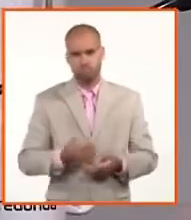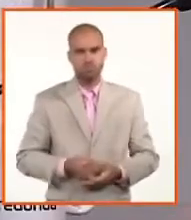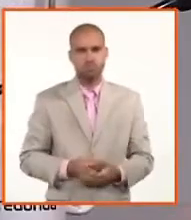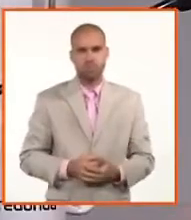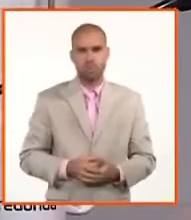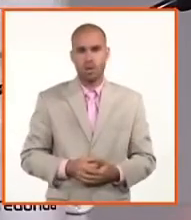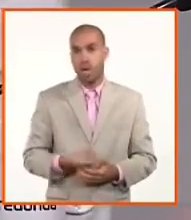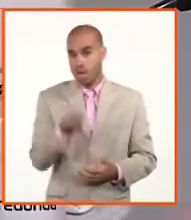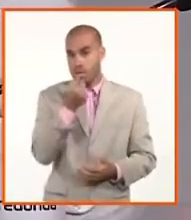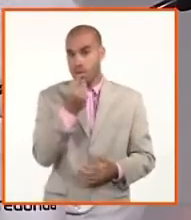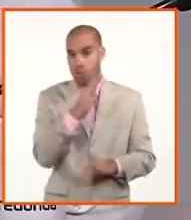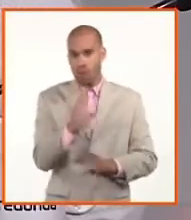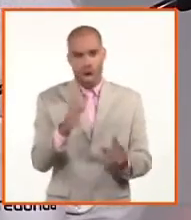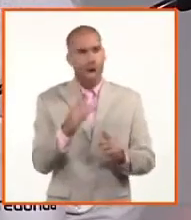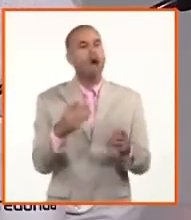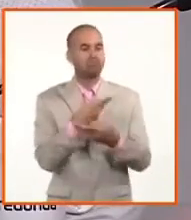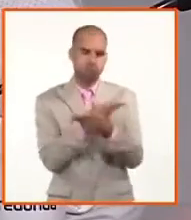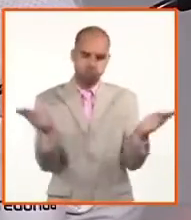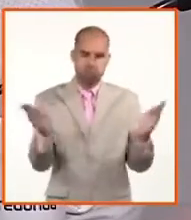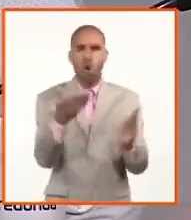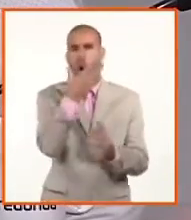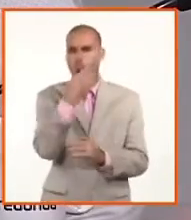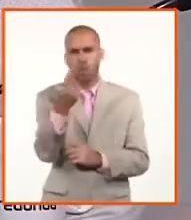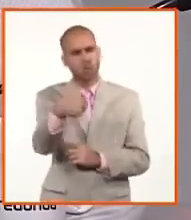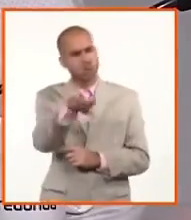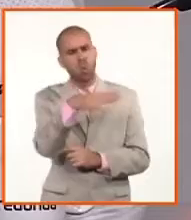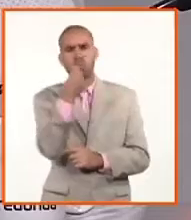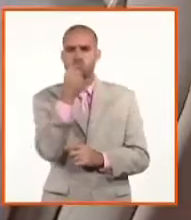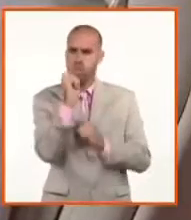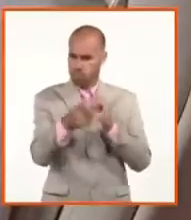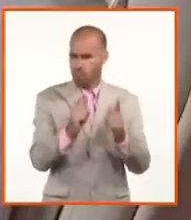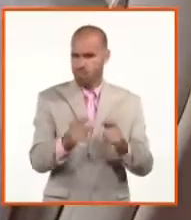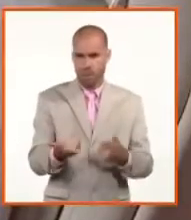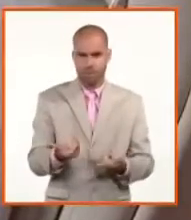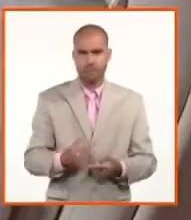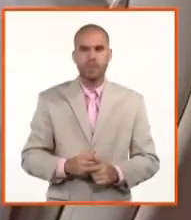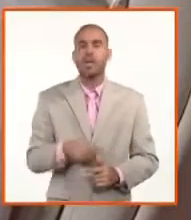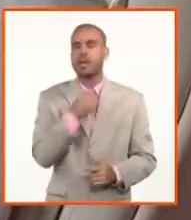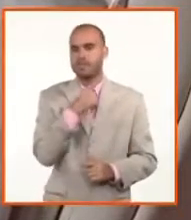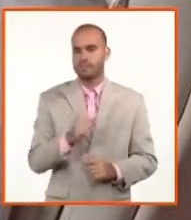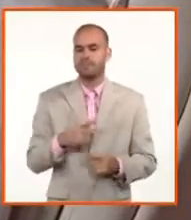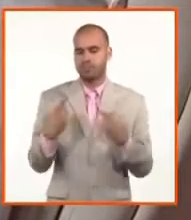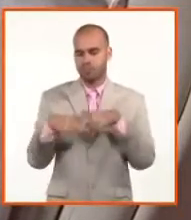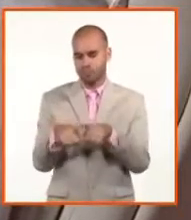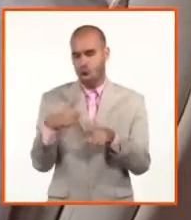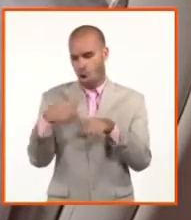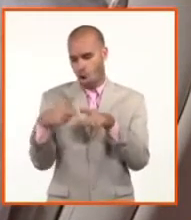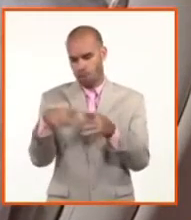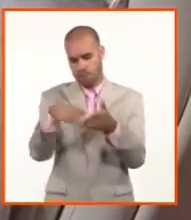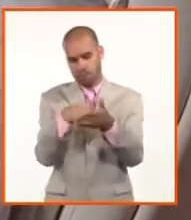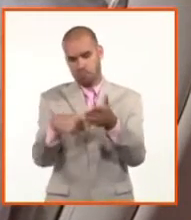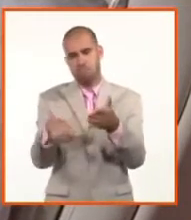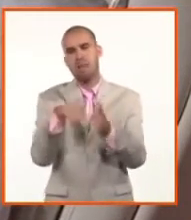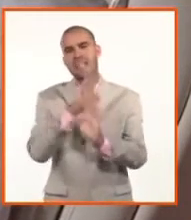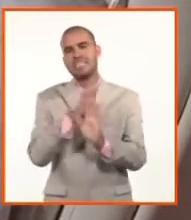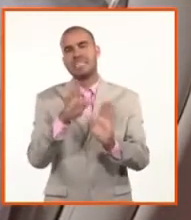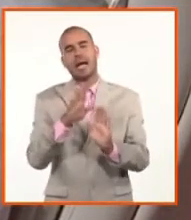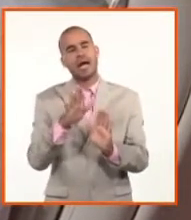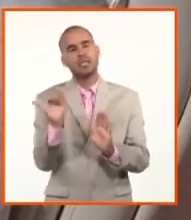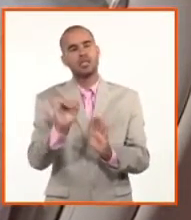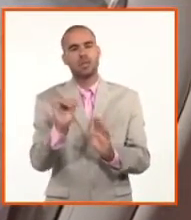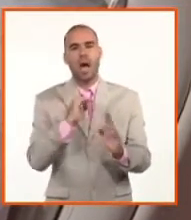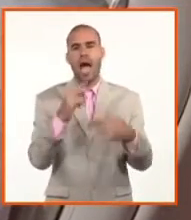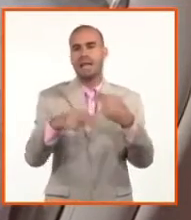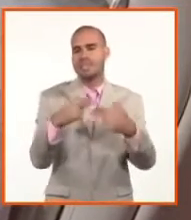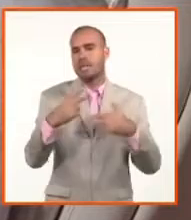la mano de todos los jóvenes cubanos. Esta vez, Rafael, ustedes, junto con lo del Turquino, tenían concebido todo un plan de